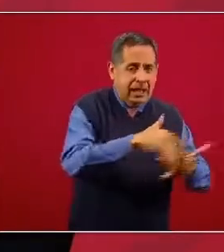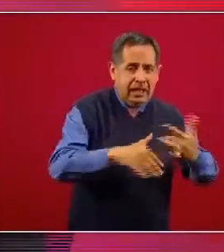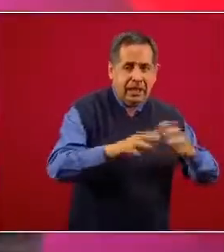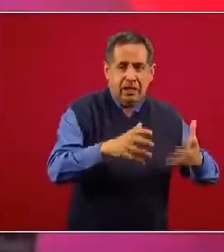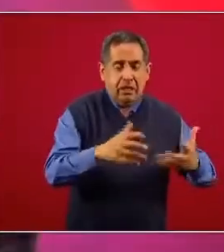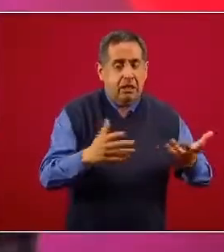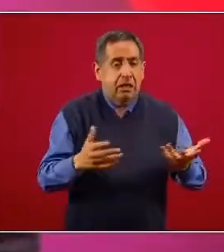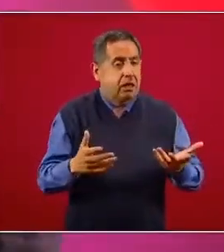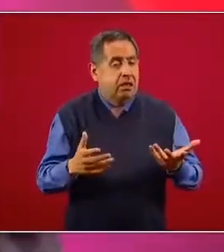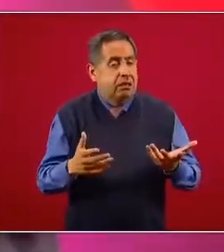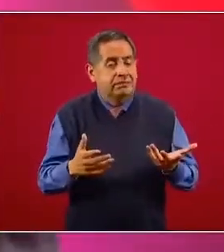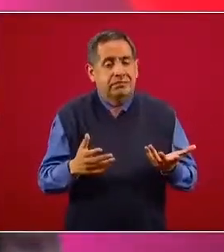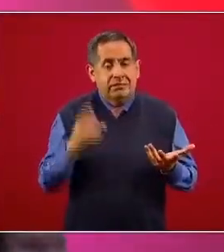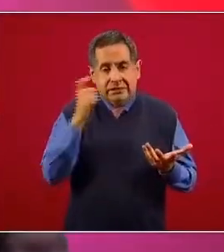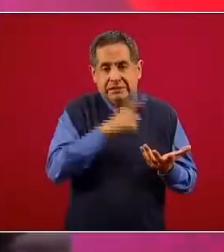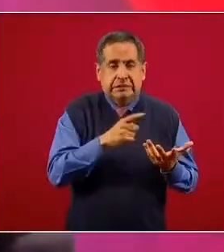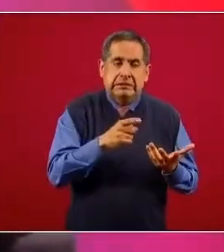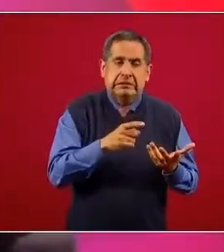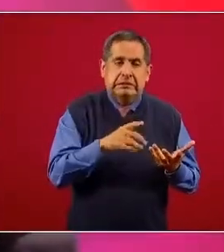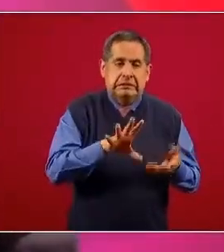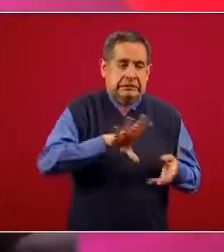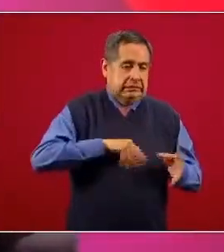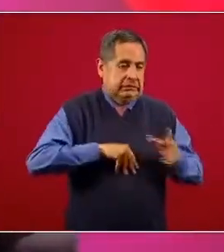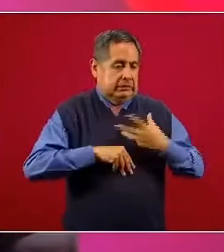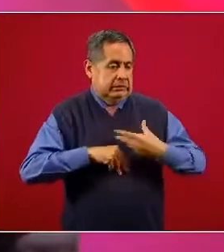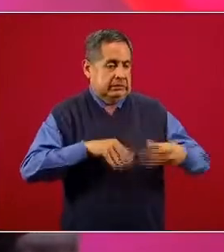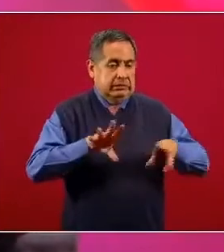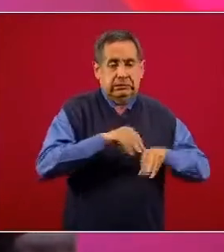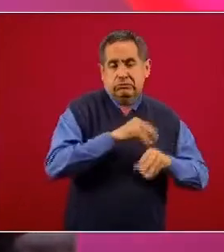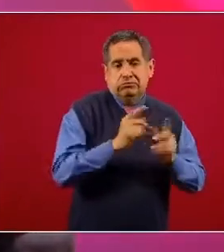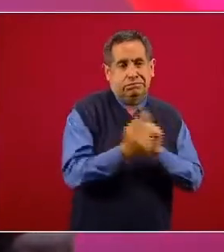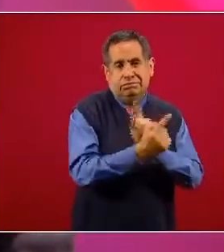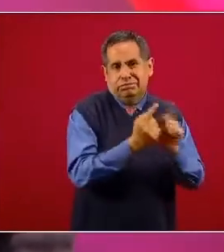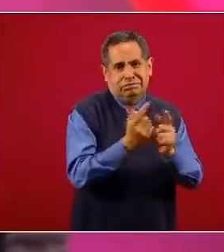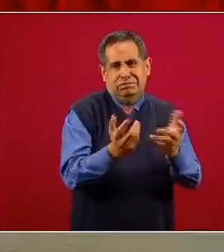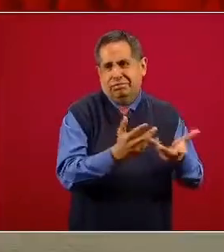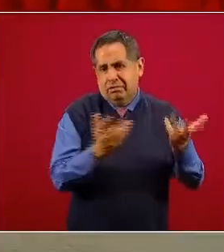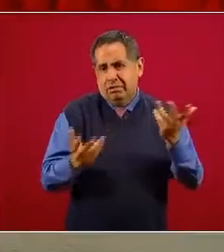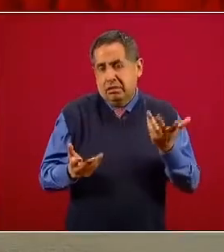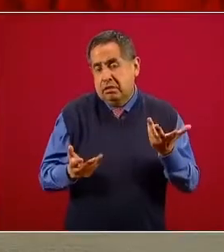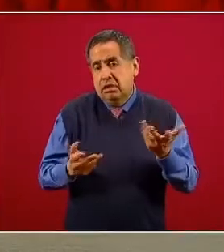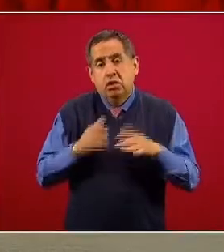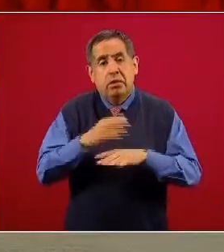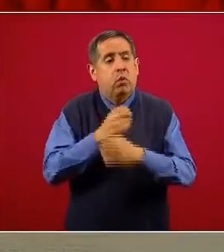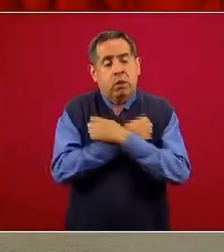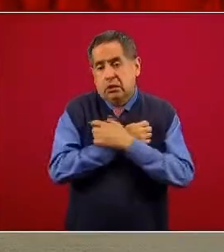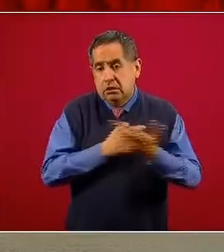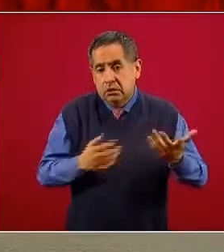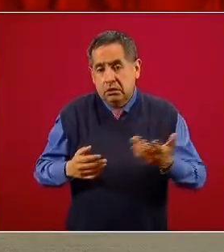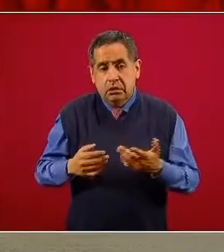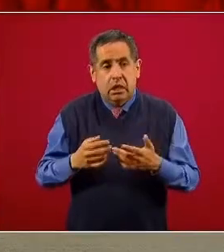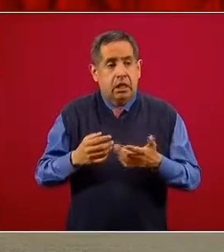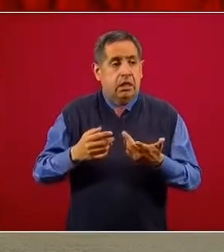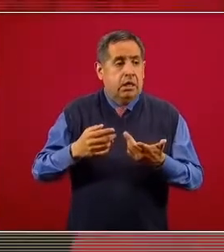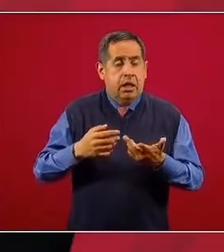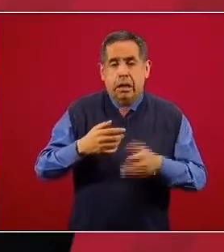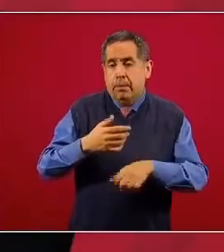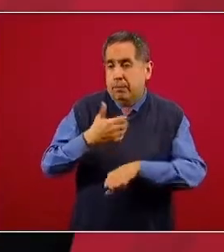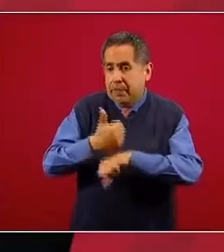los chiquillos, implica contactos importantes. A nivel de la educación media